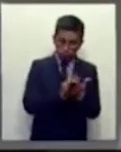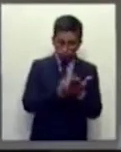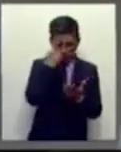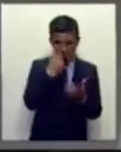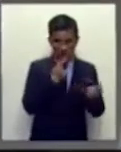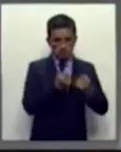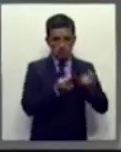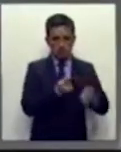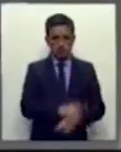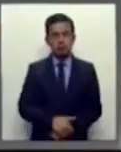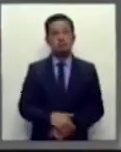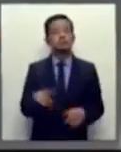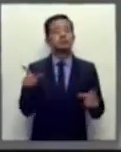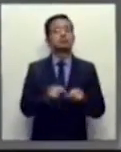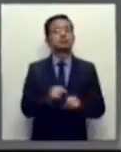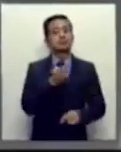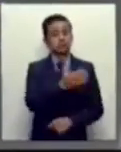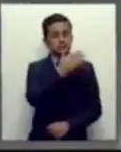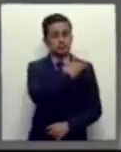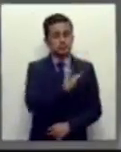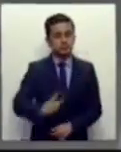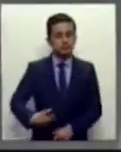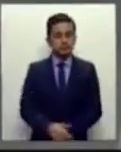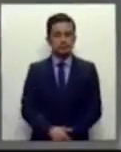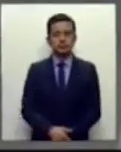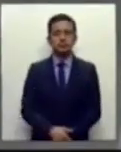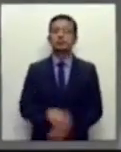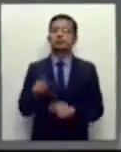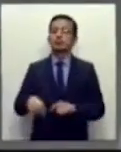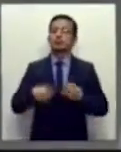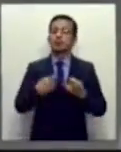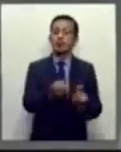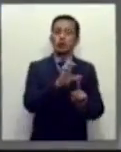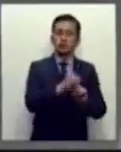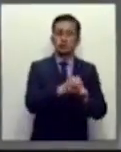Túrnese a la Comisión de Medio Ambiente y Recursos Naturales para dictamen.